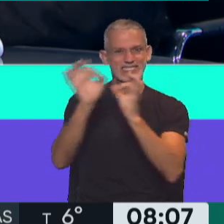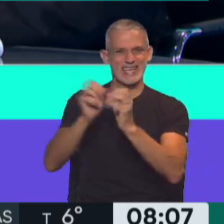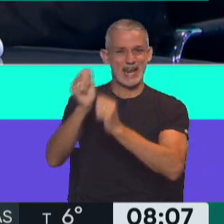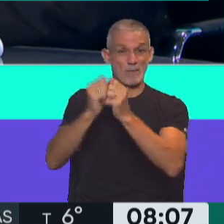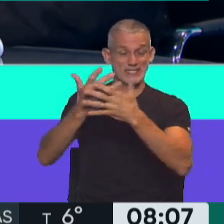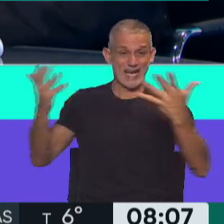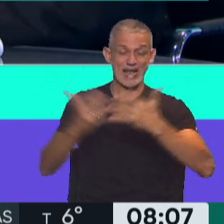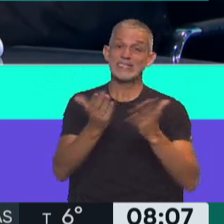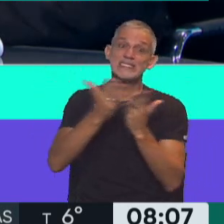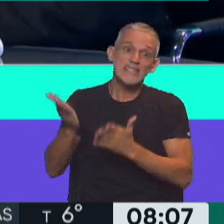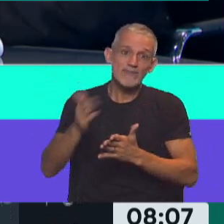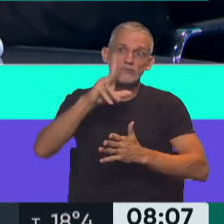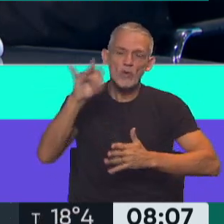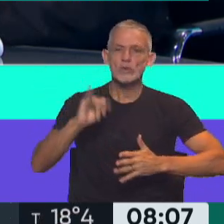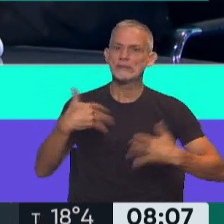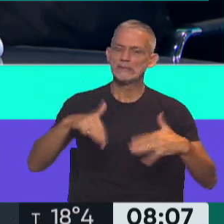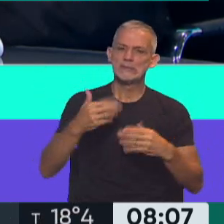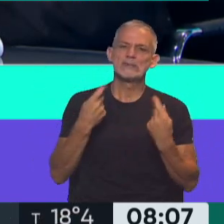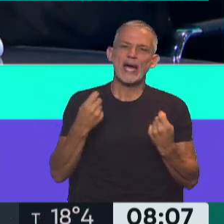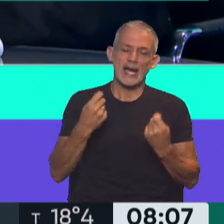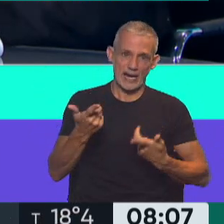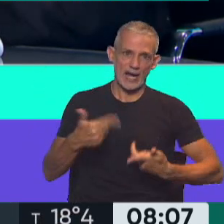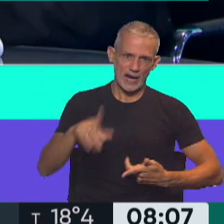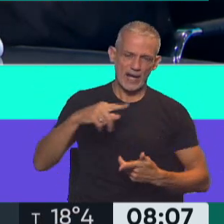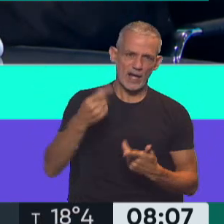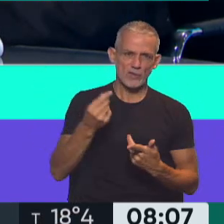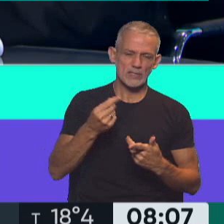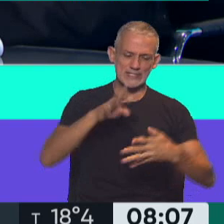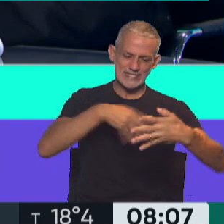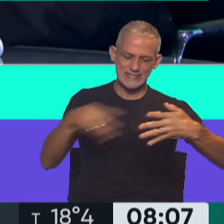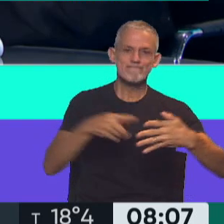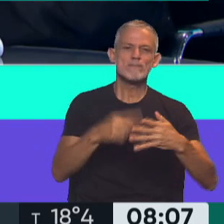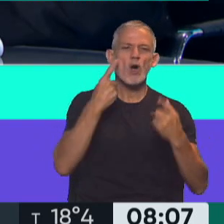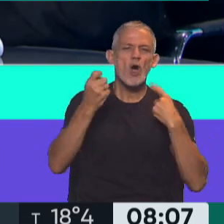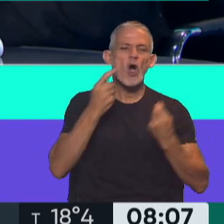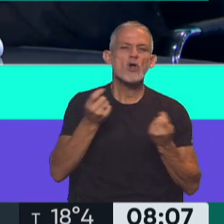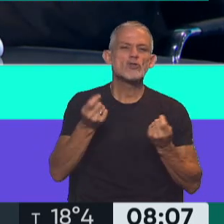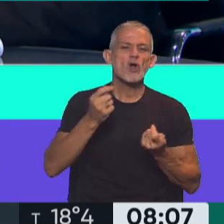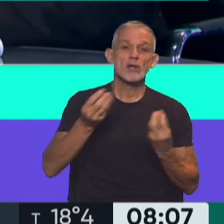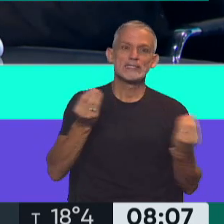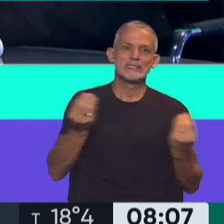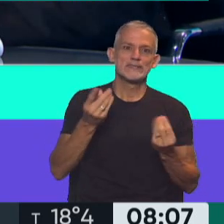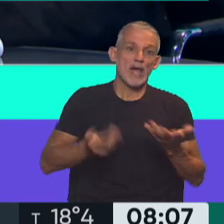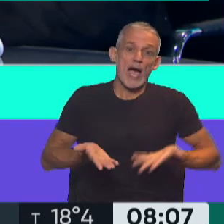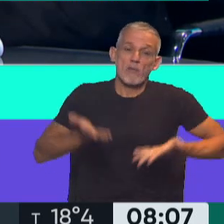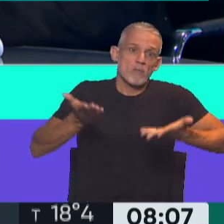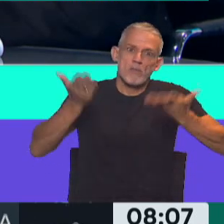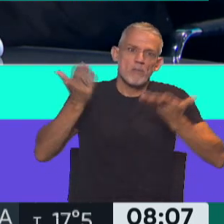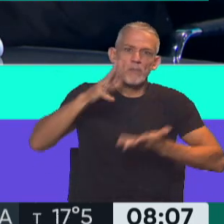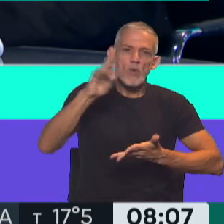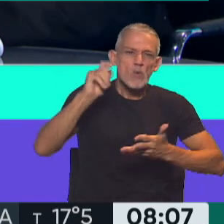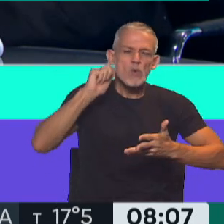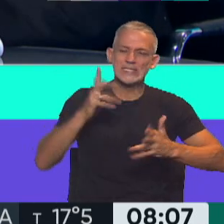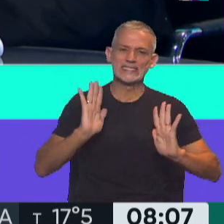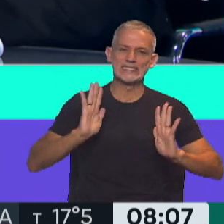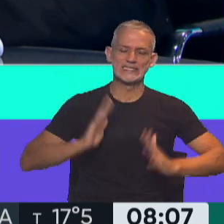es muy importante para una pyme. Está dentro de sus costos y necesitamos también tener ese control sobre que no haya aumentos excesivos.